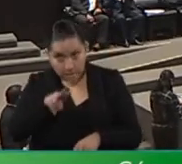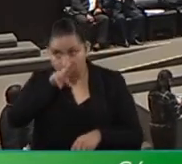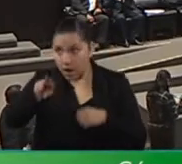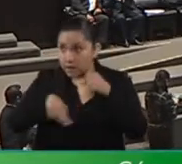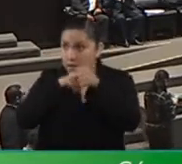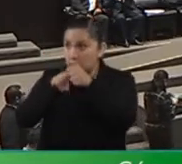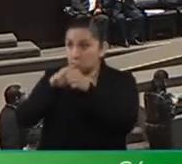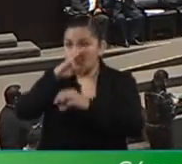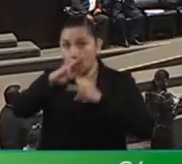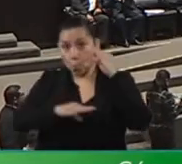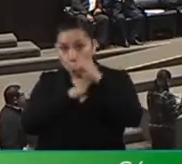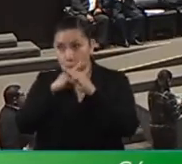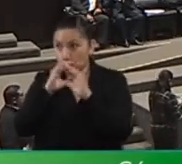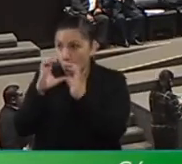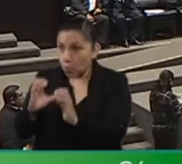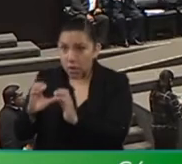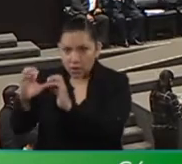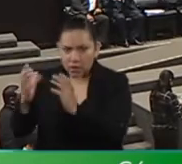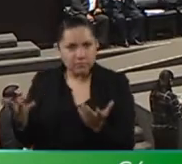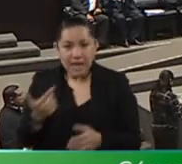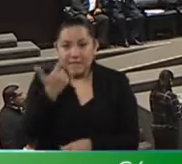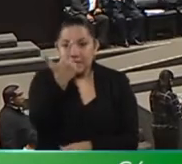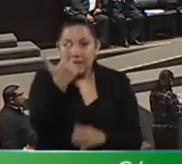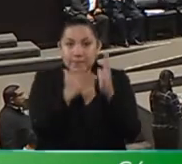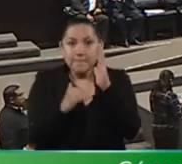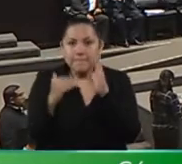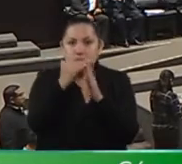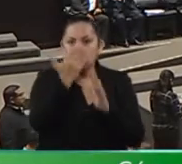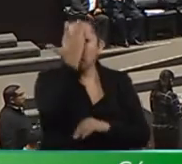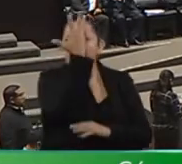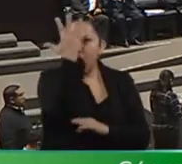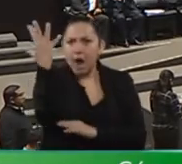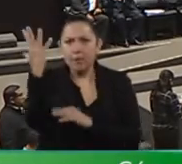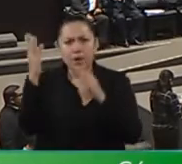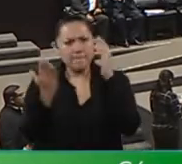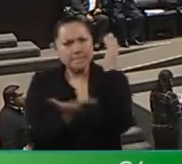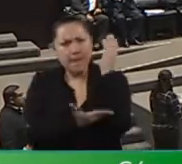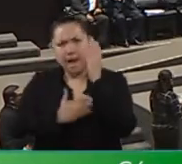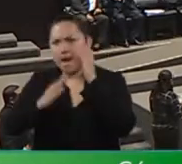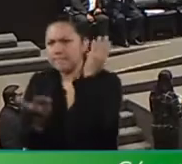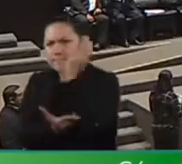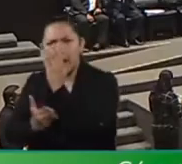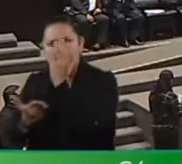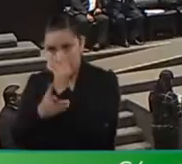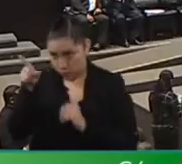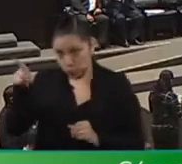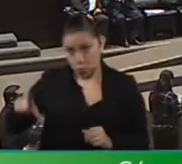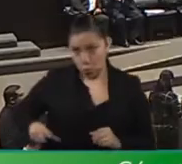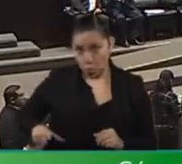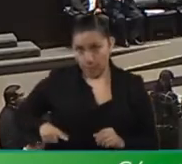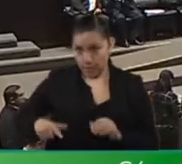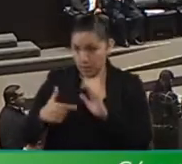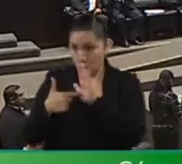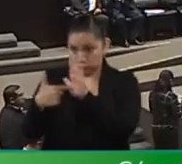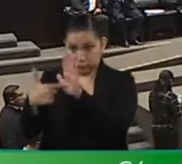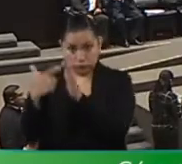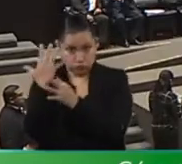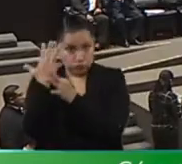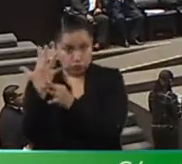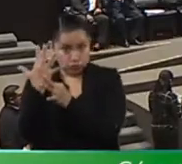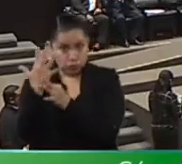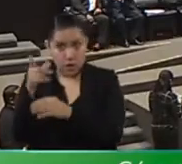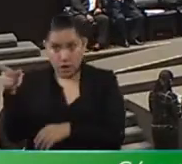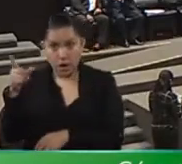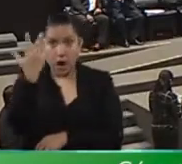de árboles, cifra reconocida por el gobierno federal, el Partido Verde, su aliado, guarda